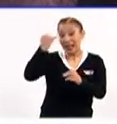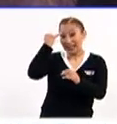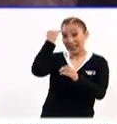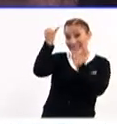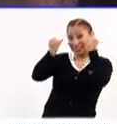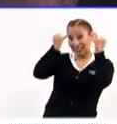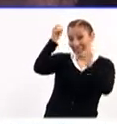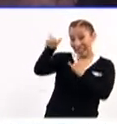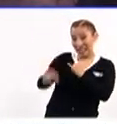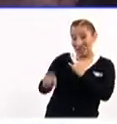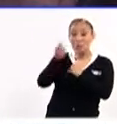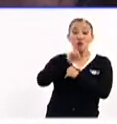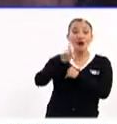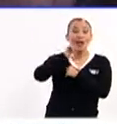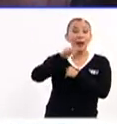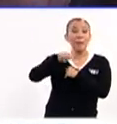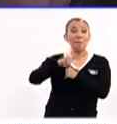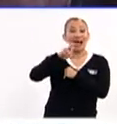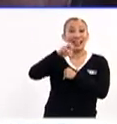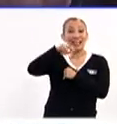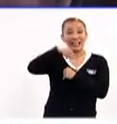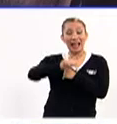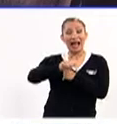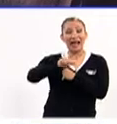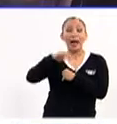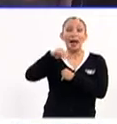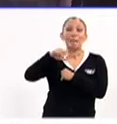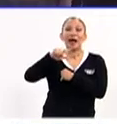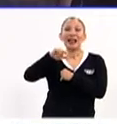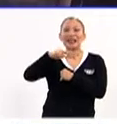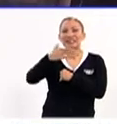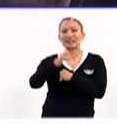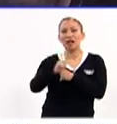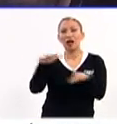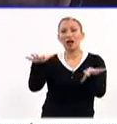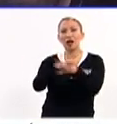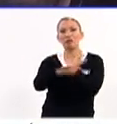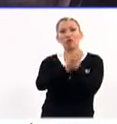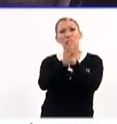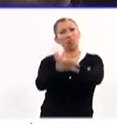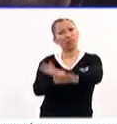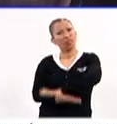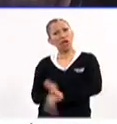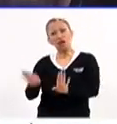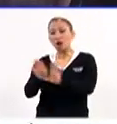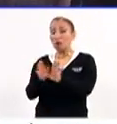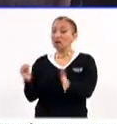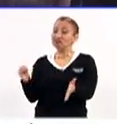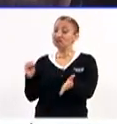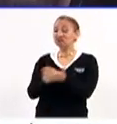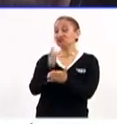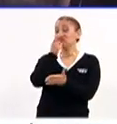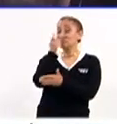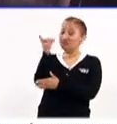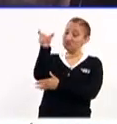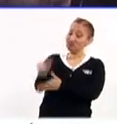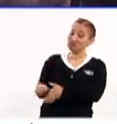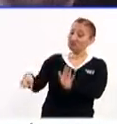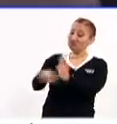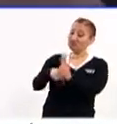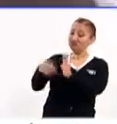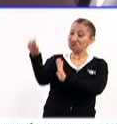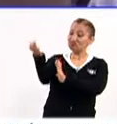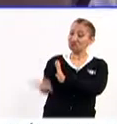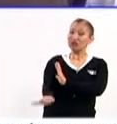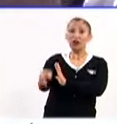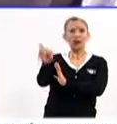figura de Doña Marina, de la Malinche, acabara pues siendo colocada en un aspecto